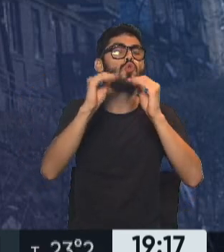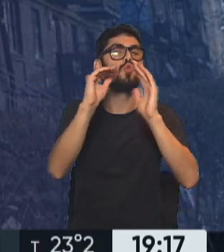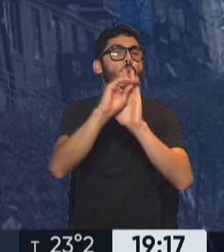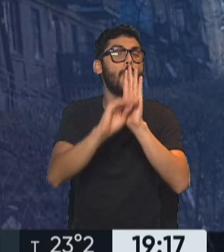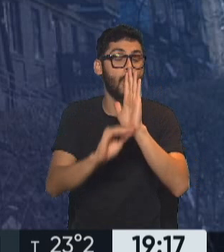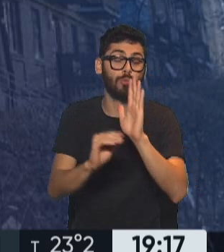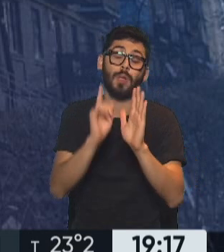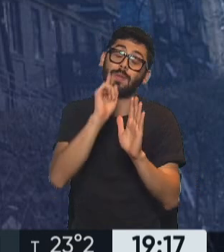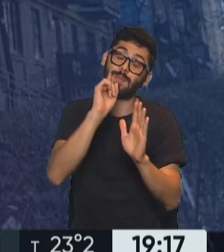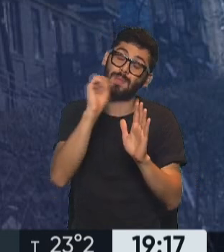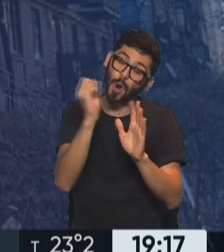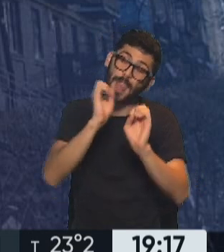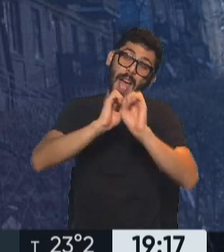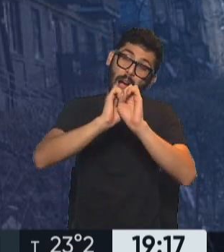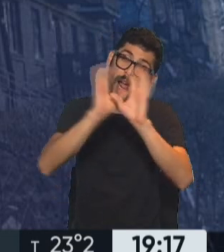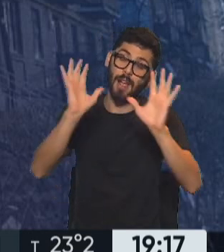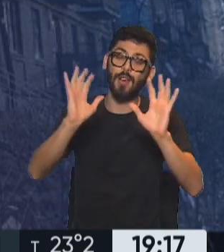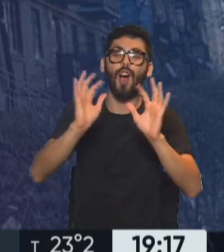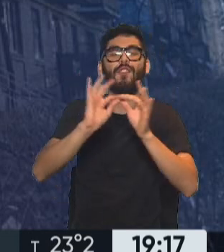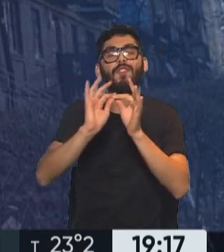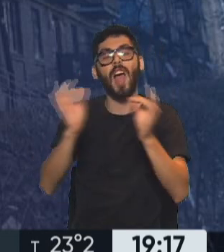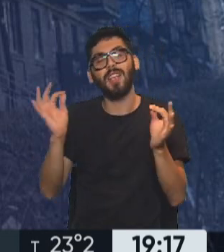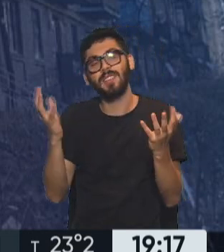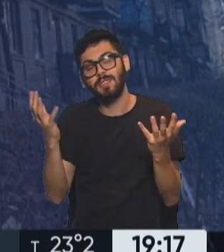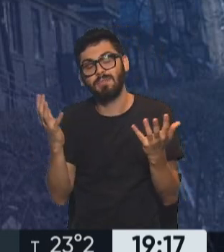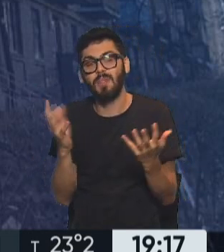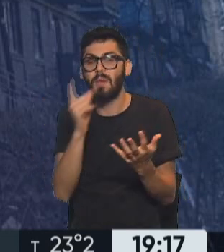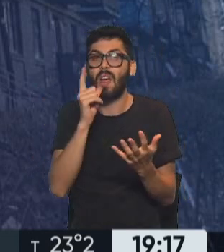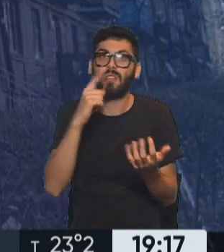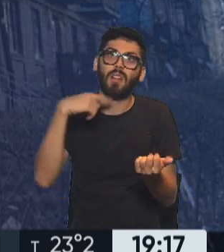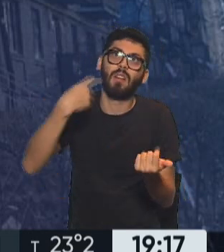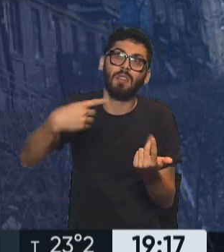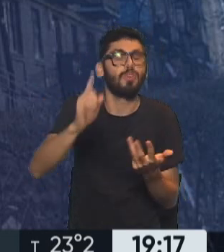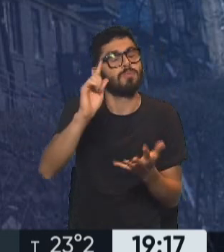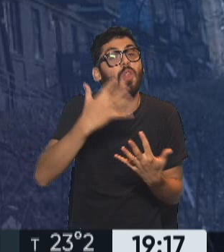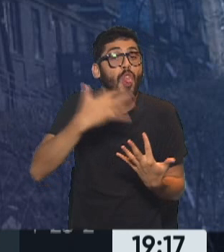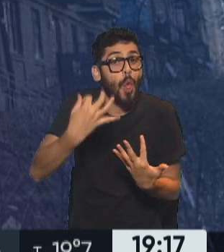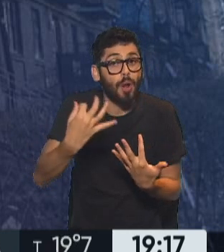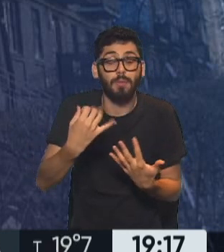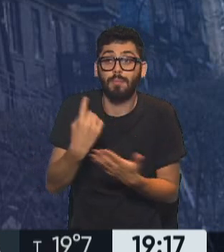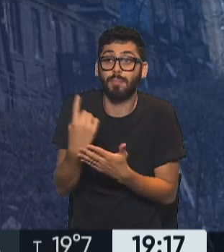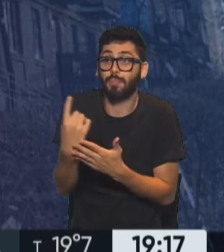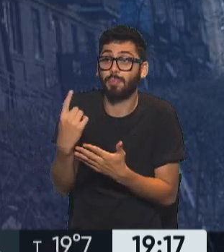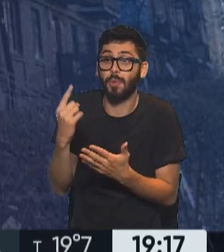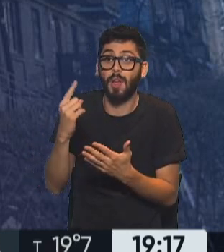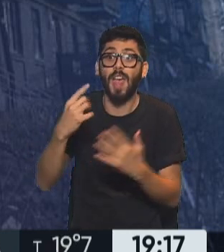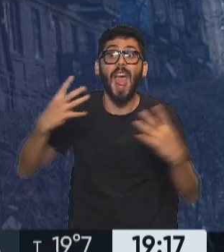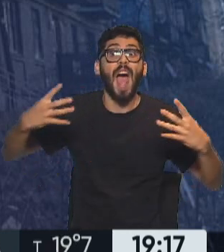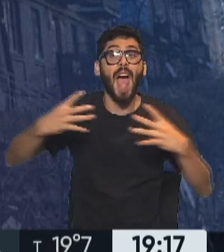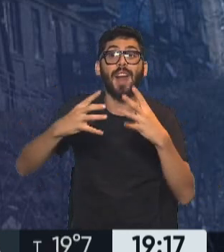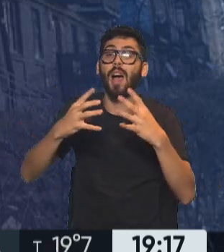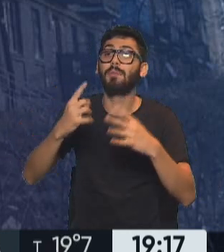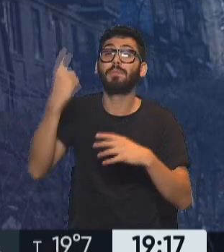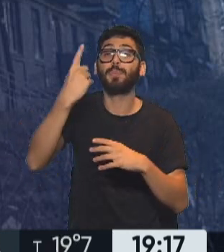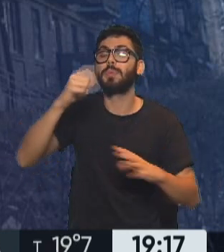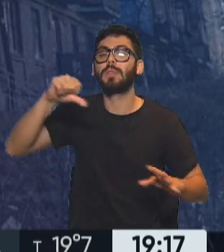hay que decir, ¿no?, esta frase un poco trillada, pero que es muy real, que la primera víctima es la verdad en una guerra.